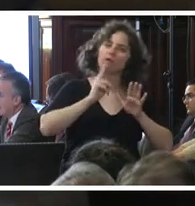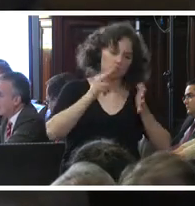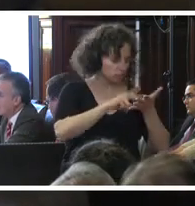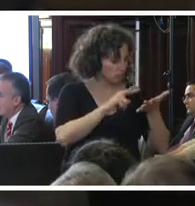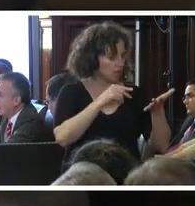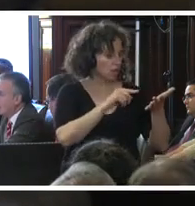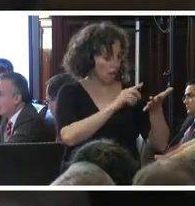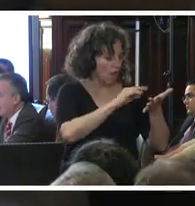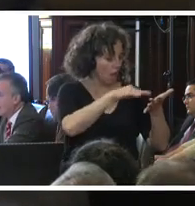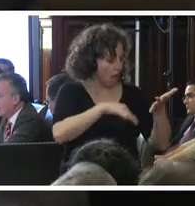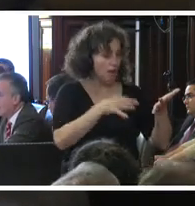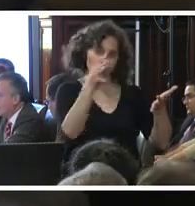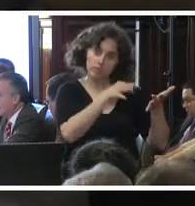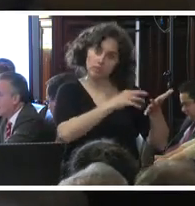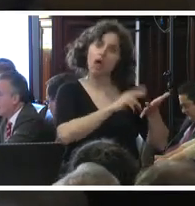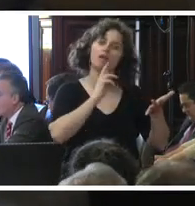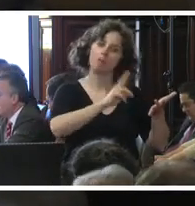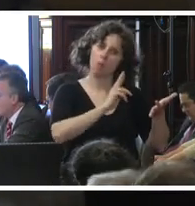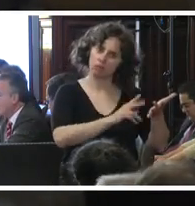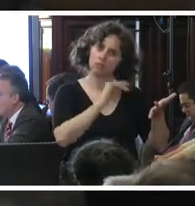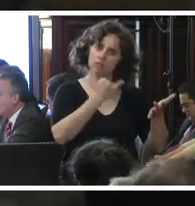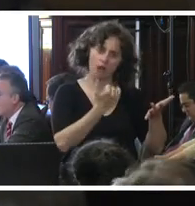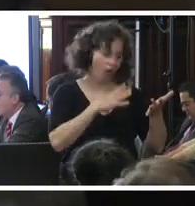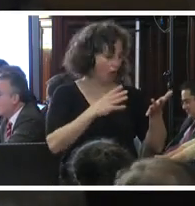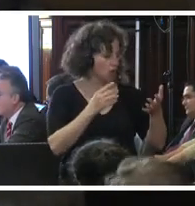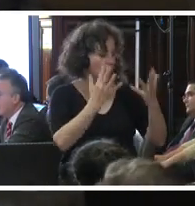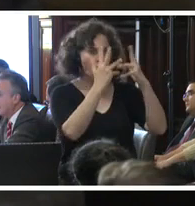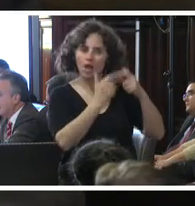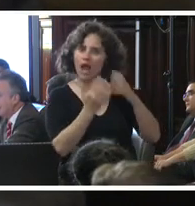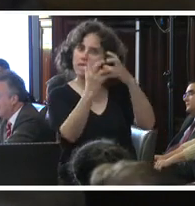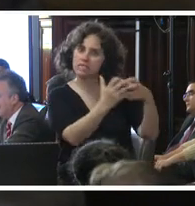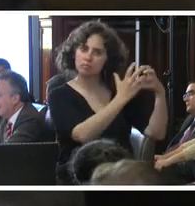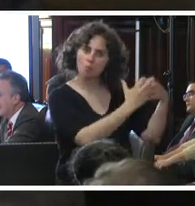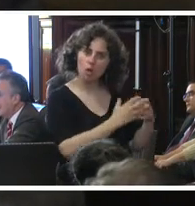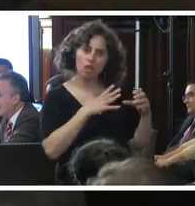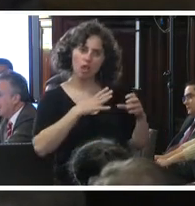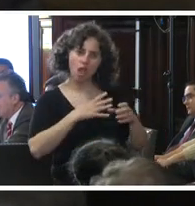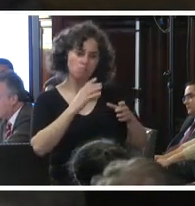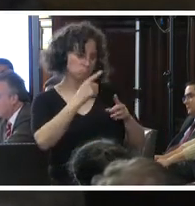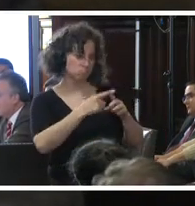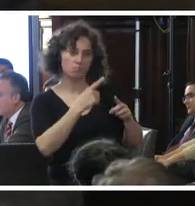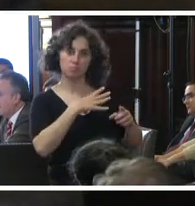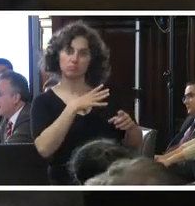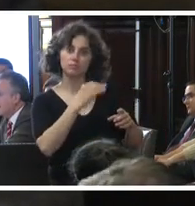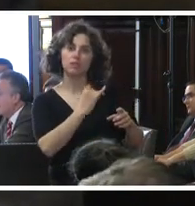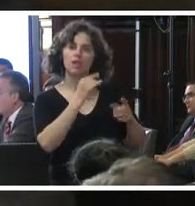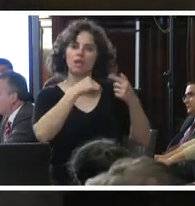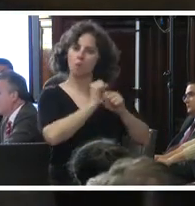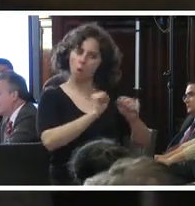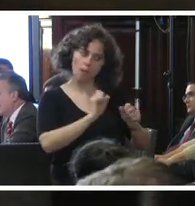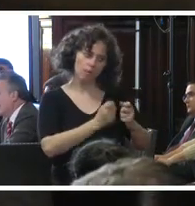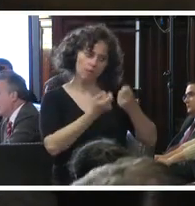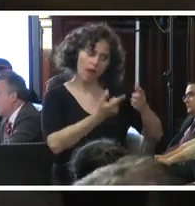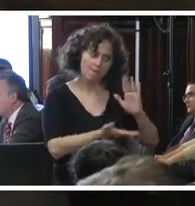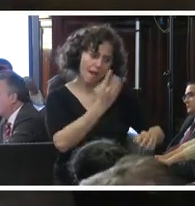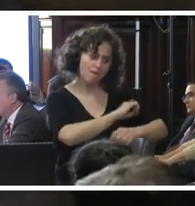nosotros le dimos, donde hablamos de que ya tenemos una serie de órganos que existen, que podemos fortalecer, otros